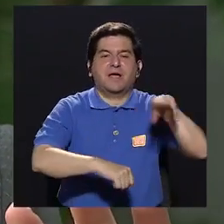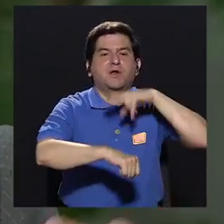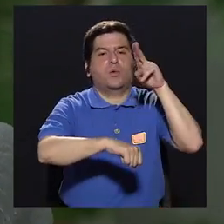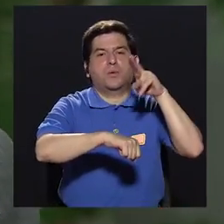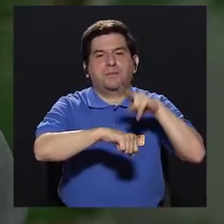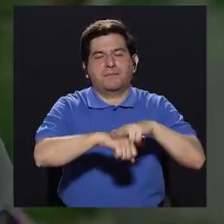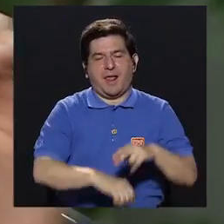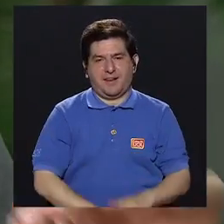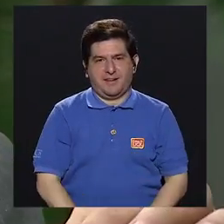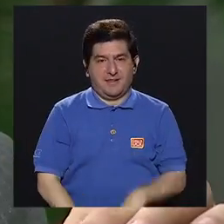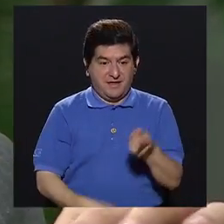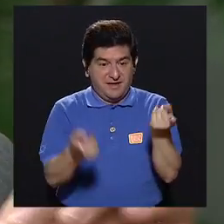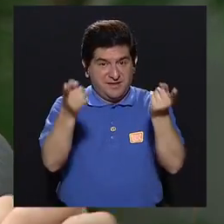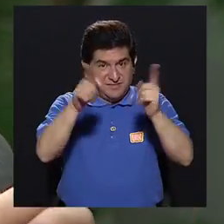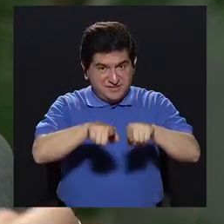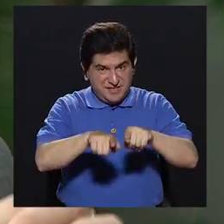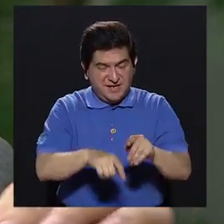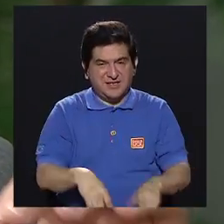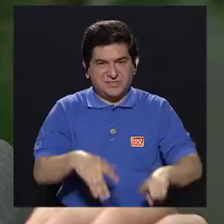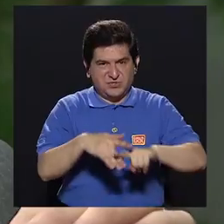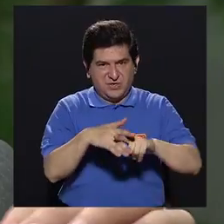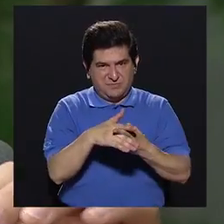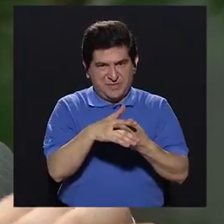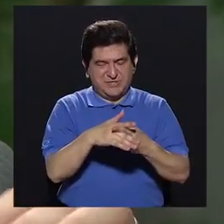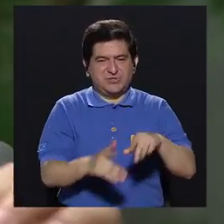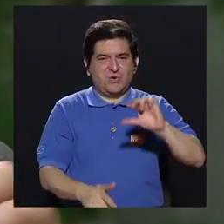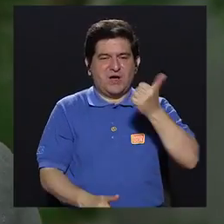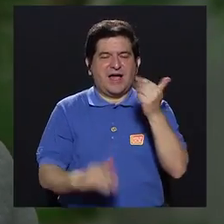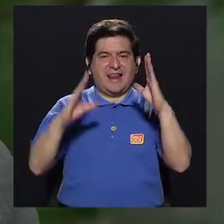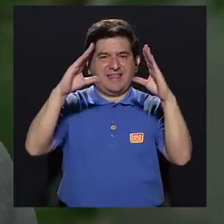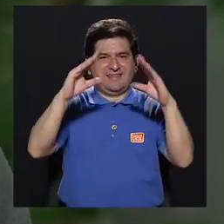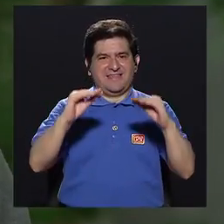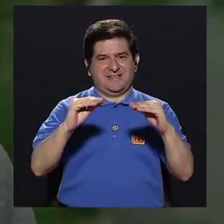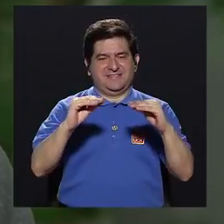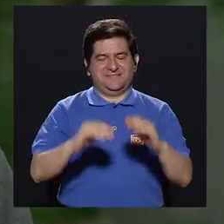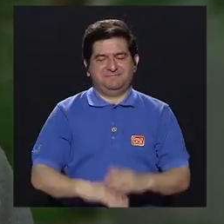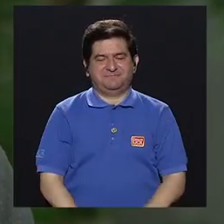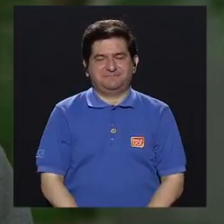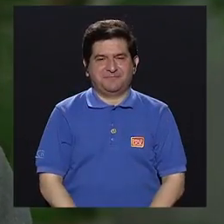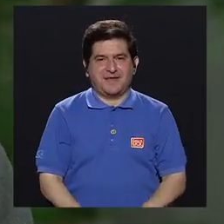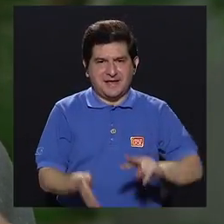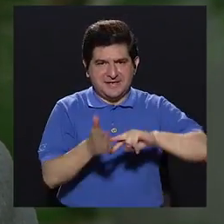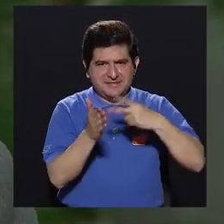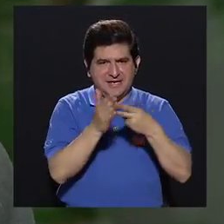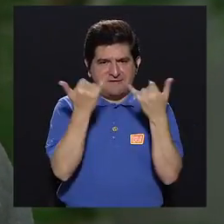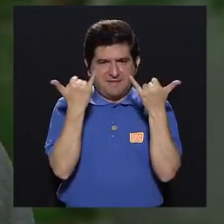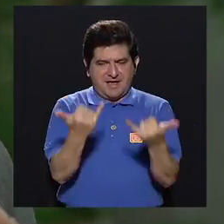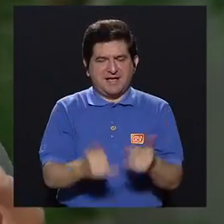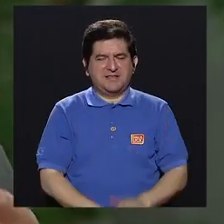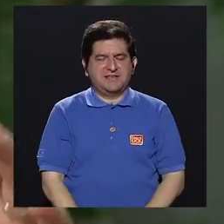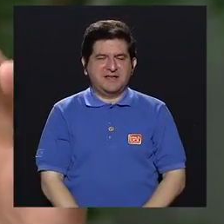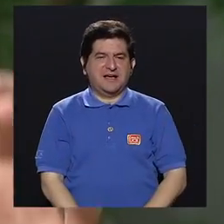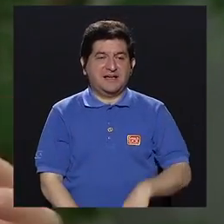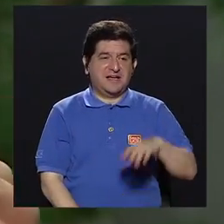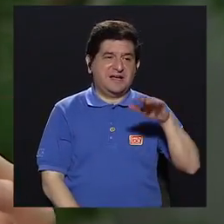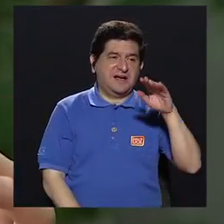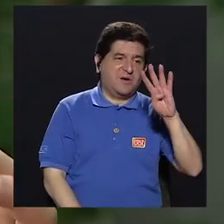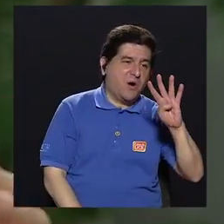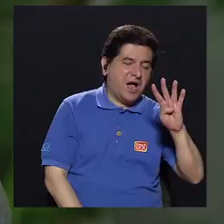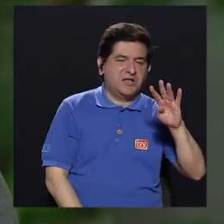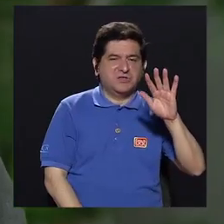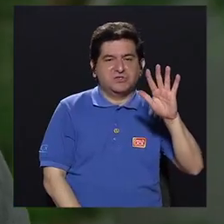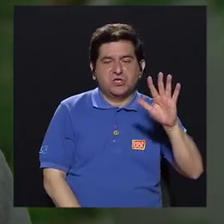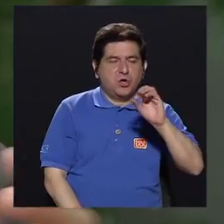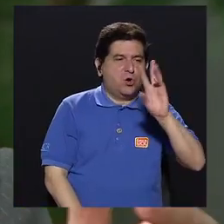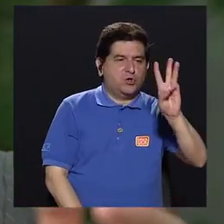normal. O sea, en este caso empezaría a contarse a partir de las 10 de la noche. Quiere decir que ya han pasado 4, 5, 6 horas,